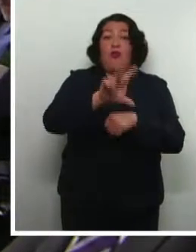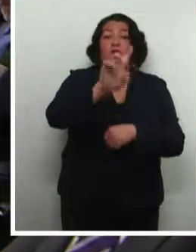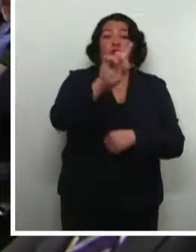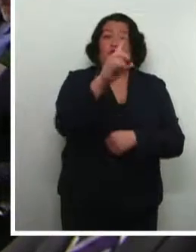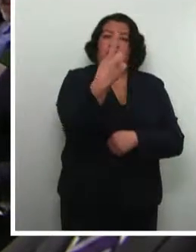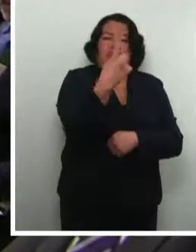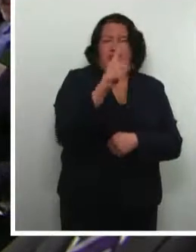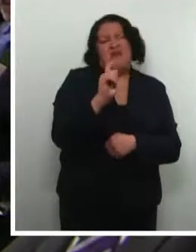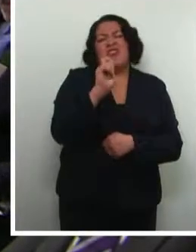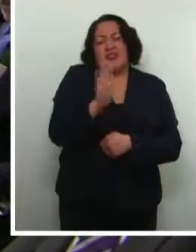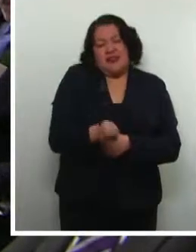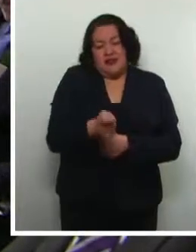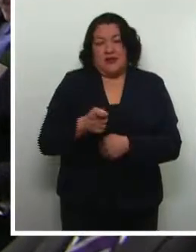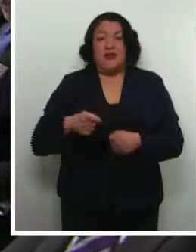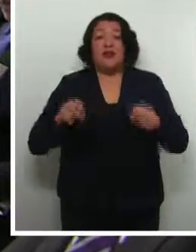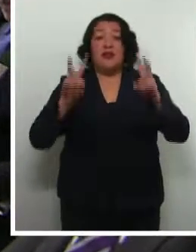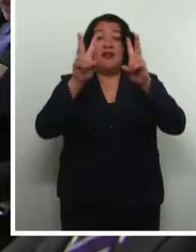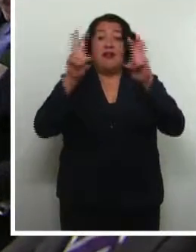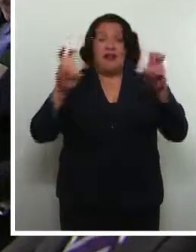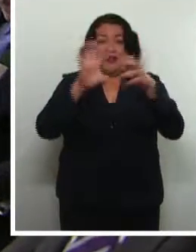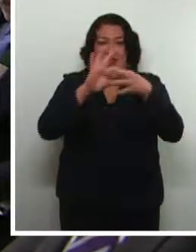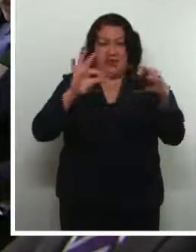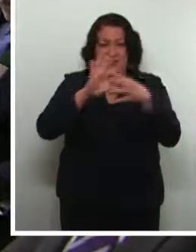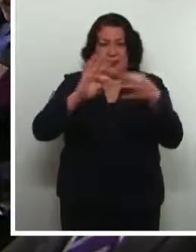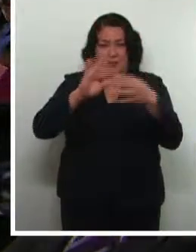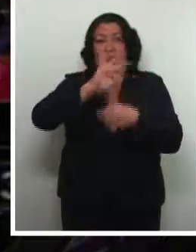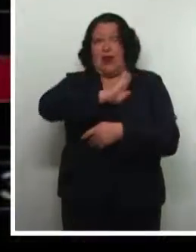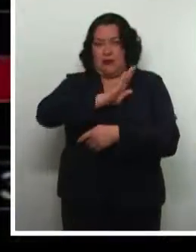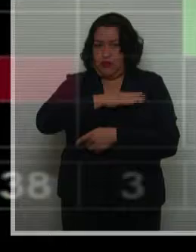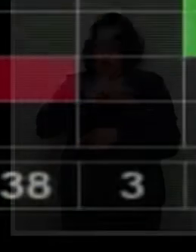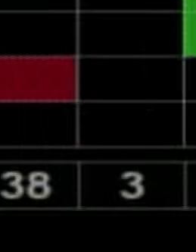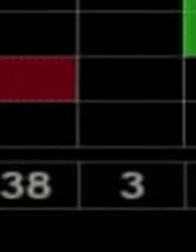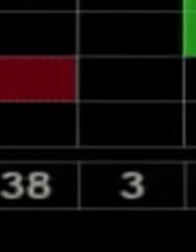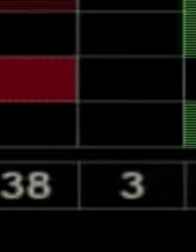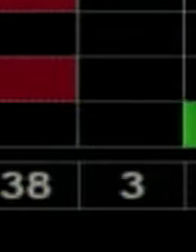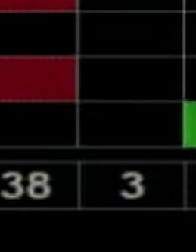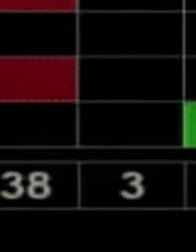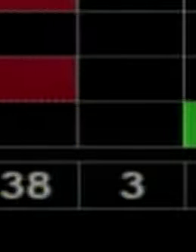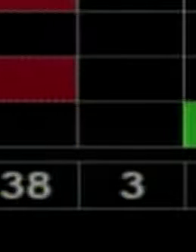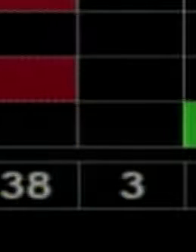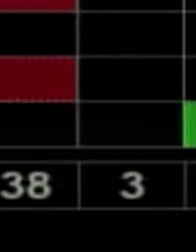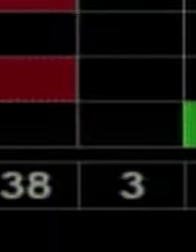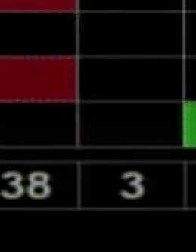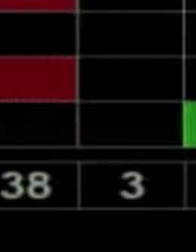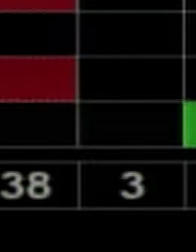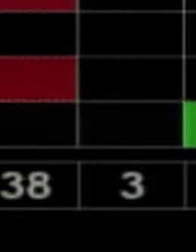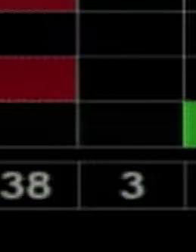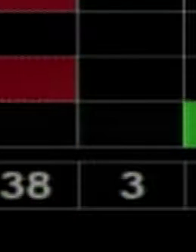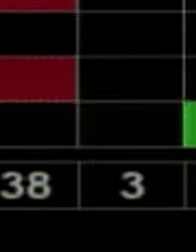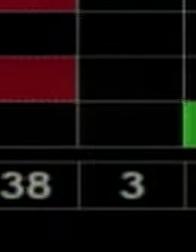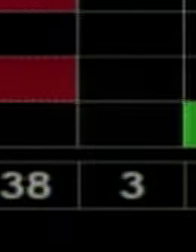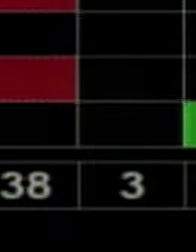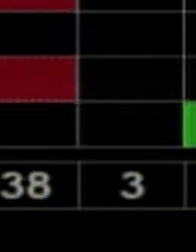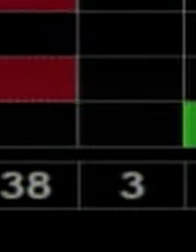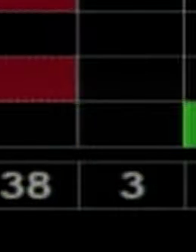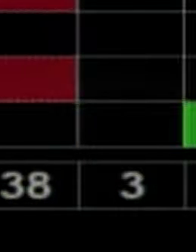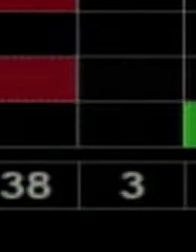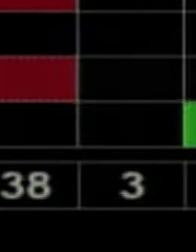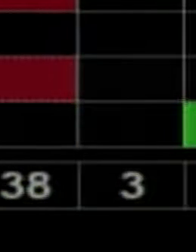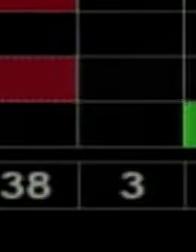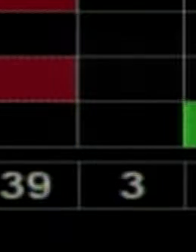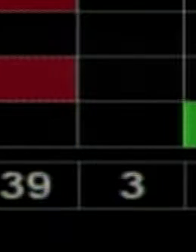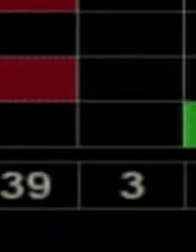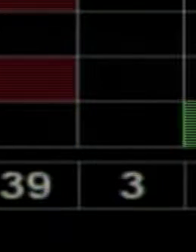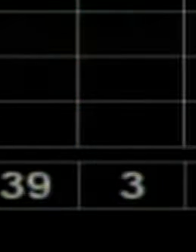habla sobre la democracia participativa, en el cual se señala que las autoridades de la ciudad y